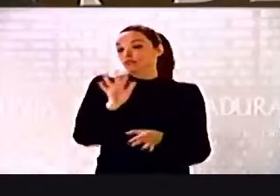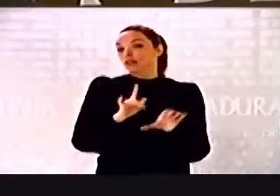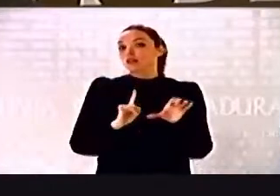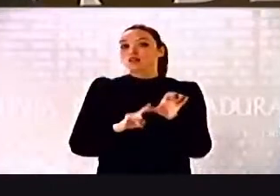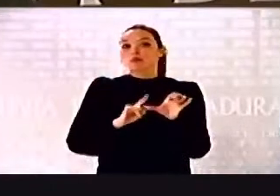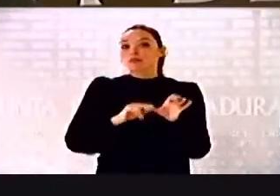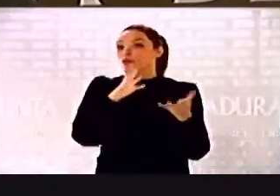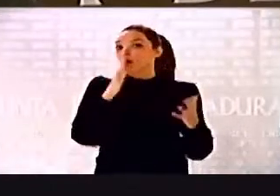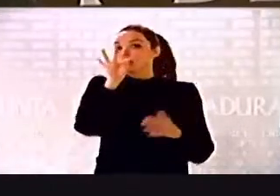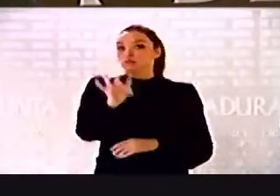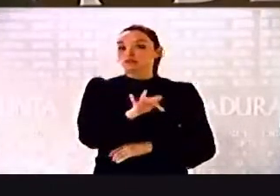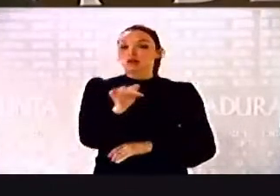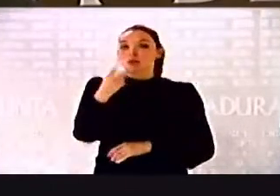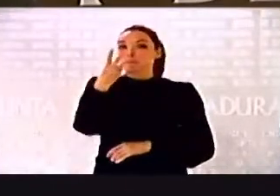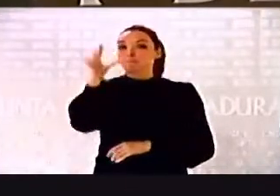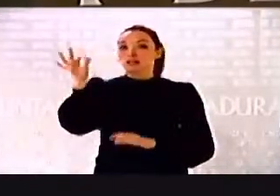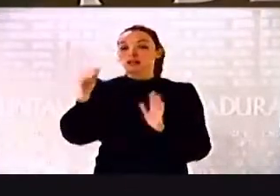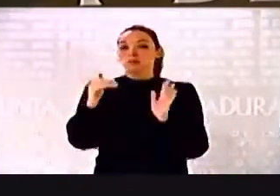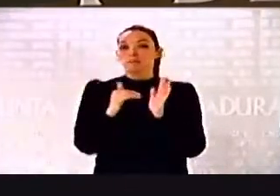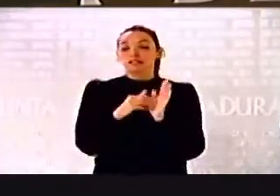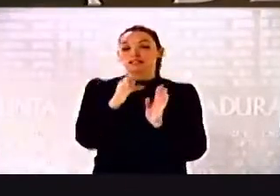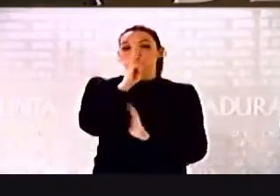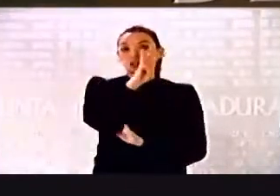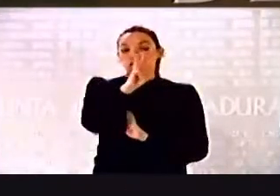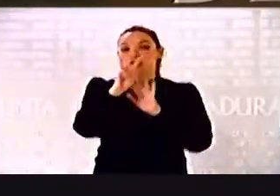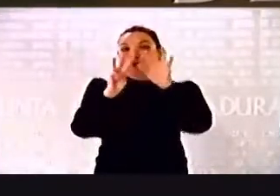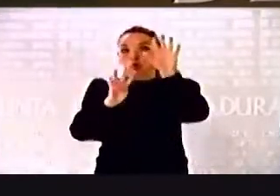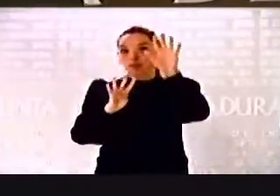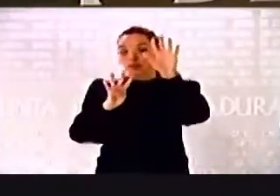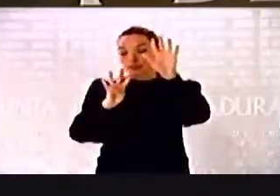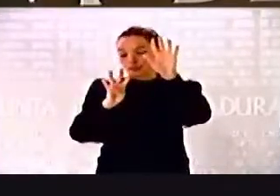a un total de 20.396 personas,